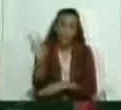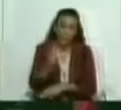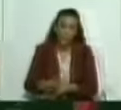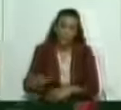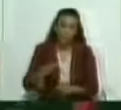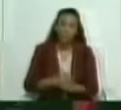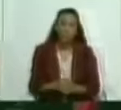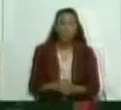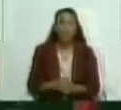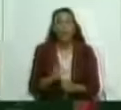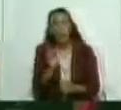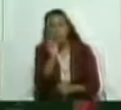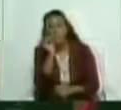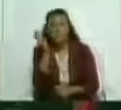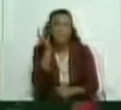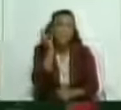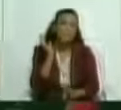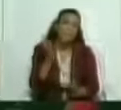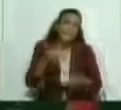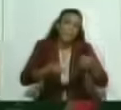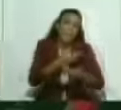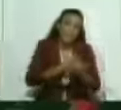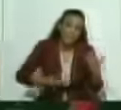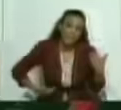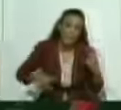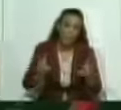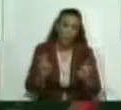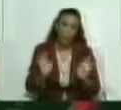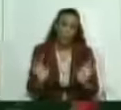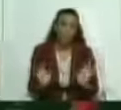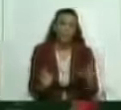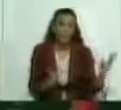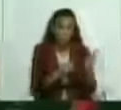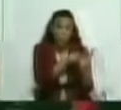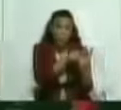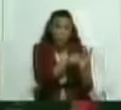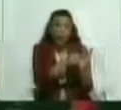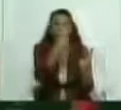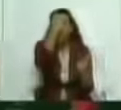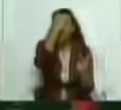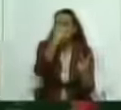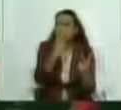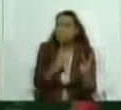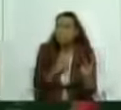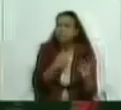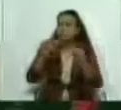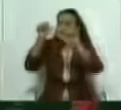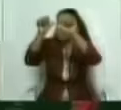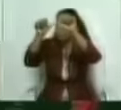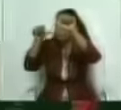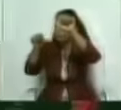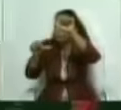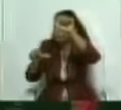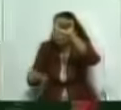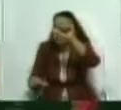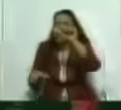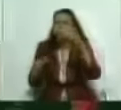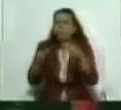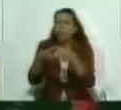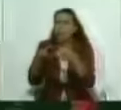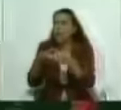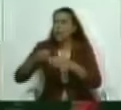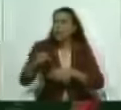República o presidenta de la República. Ellos verifican a través de los órganos